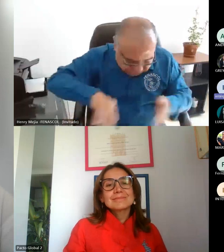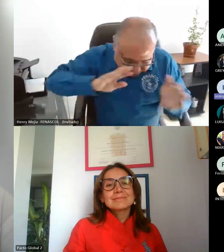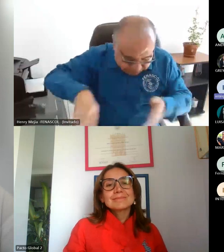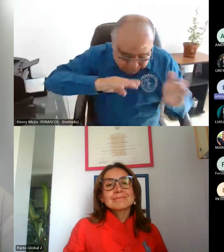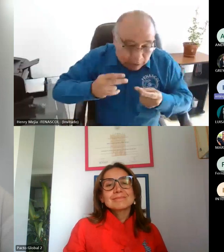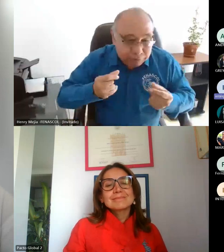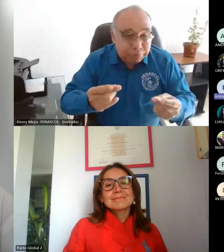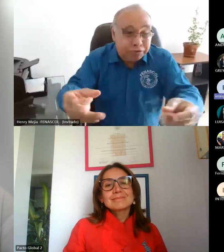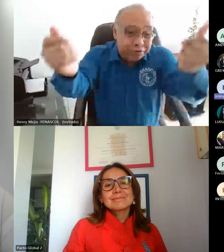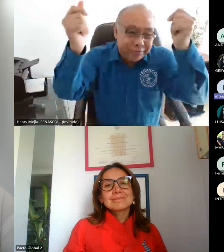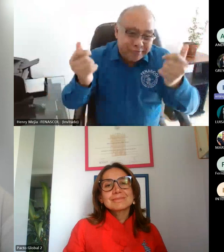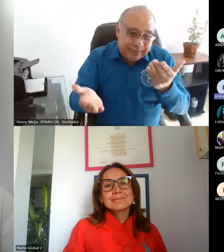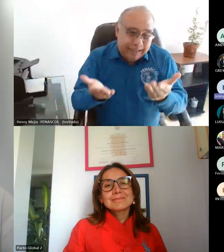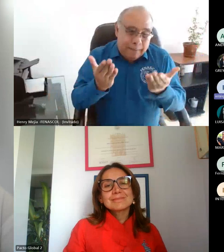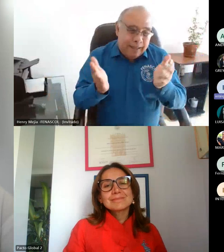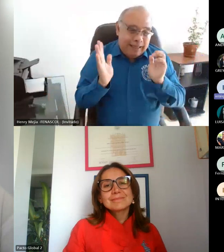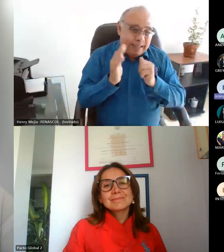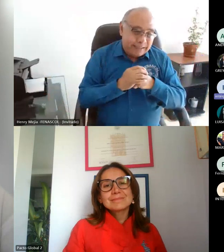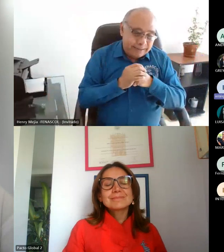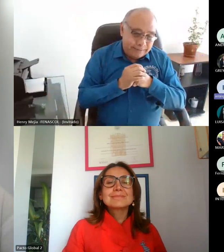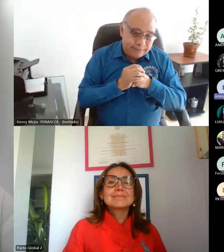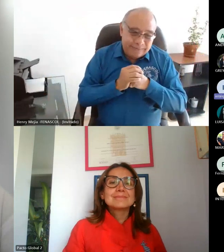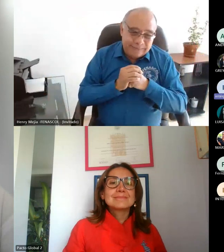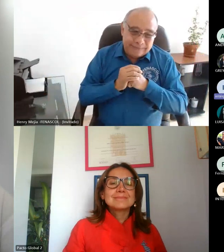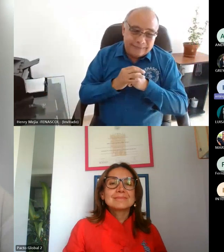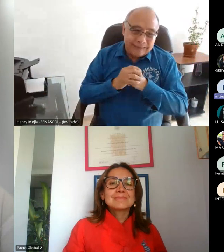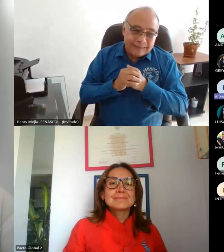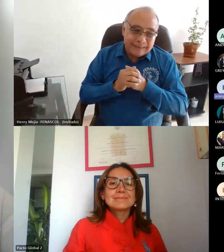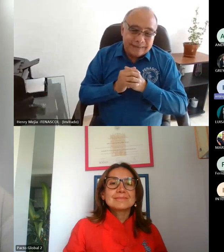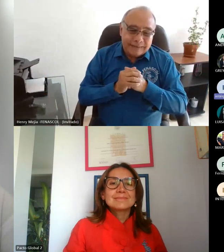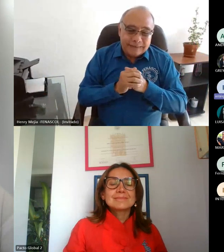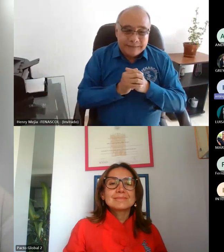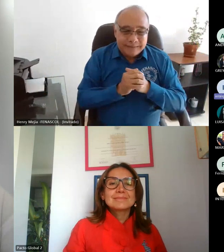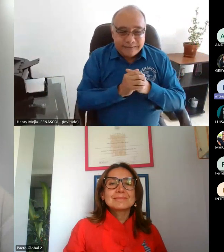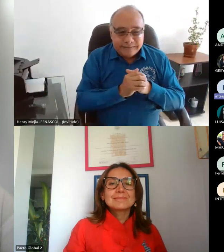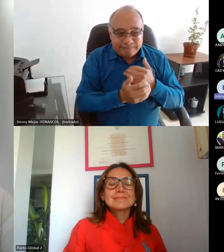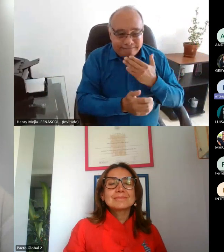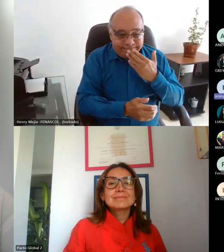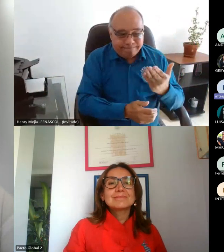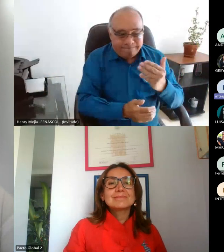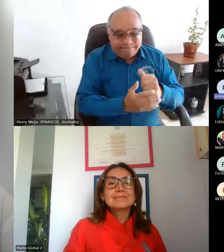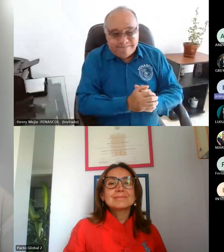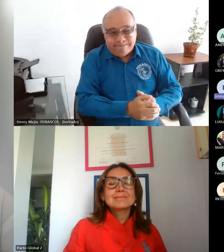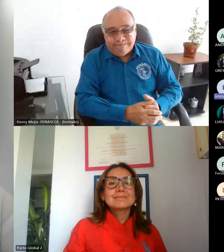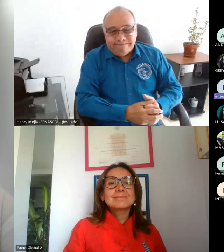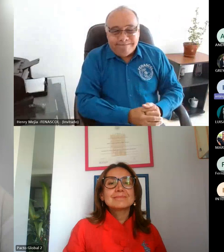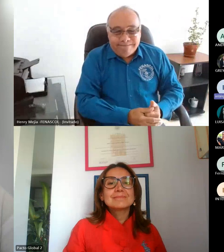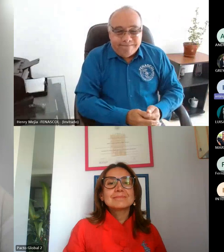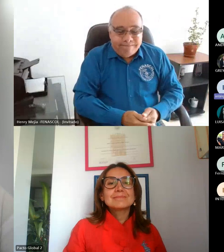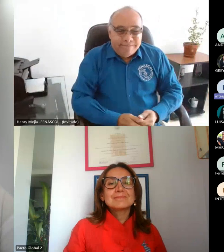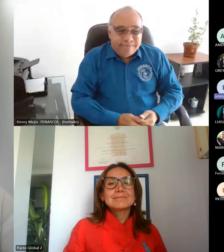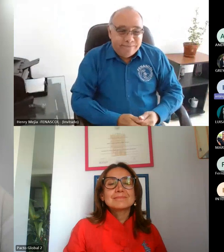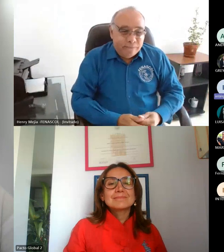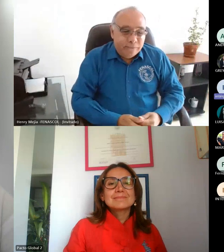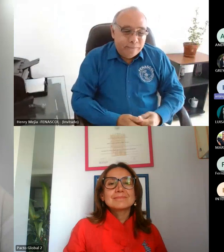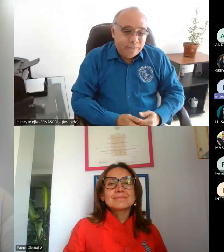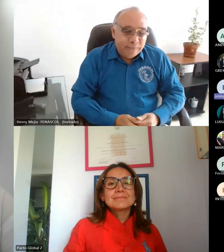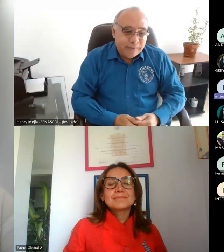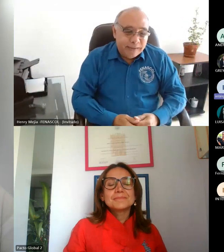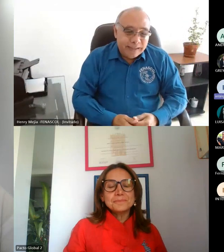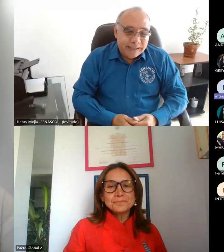eh Pues no se pueden percatar de algunas imperfecciones que pueda tener el equipo mientras que las personas sordas pueden hacerlo más más